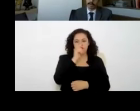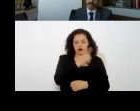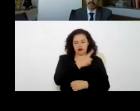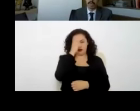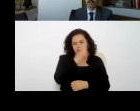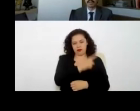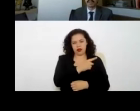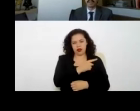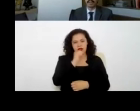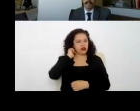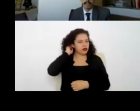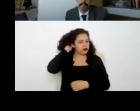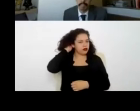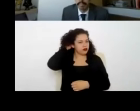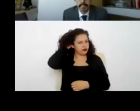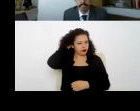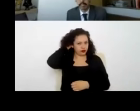al terrorismo.